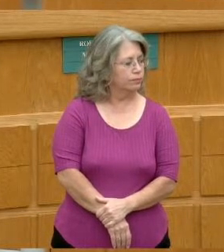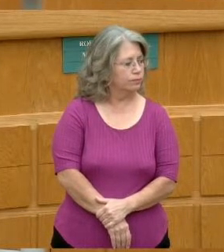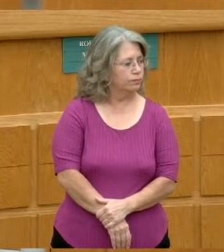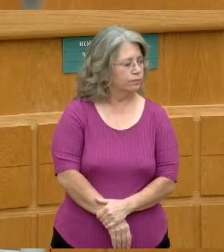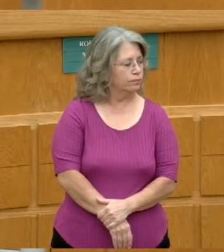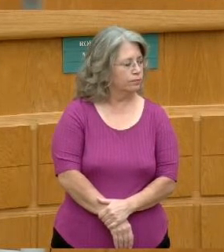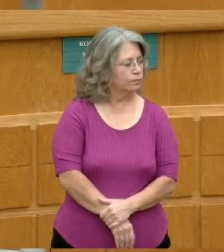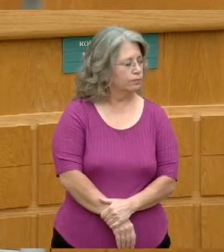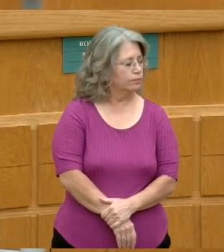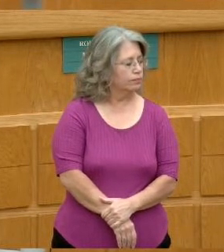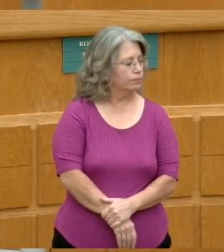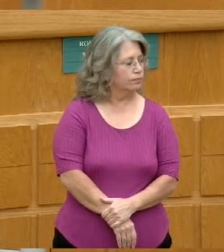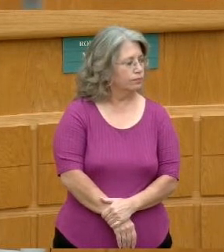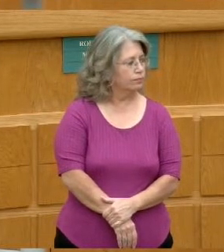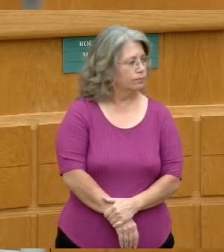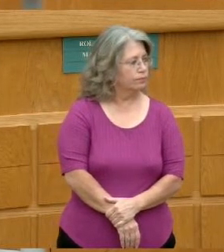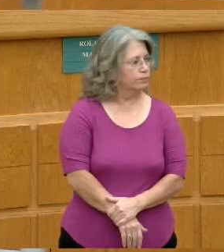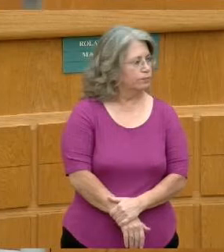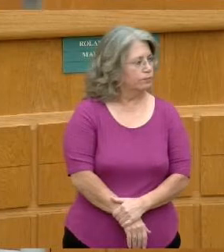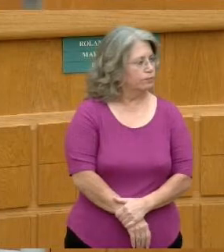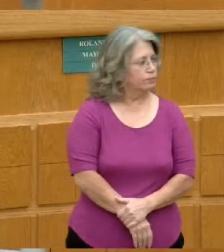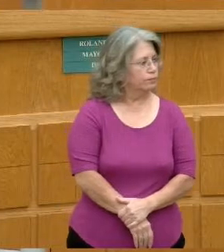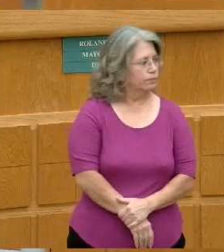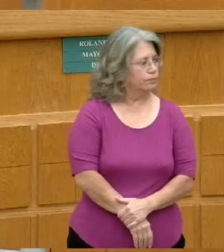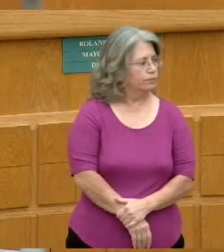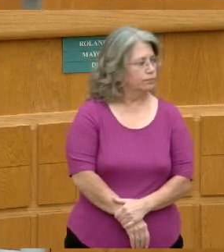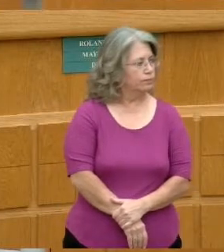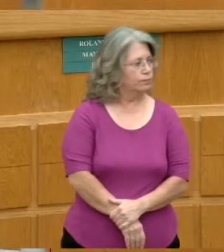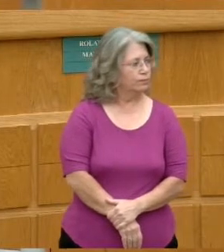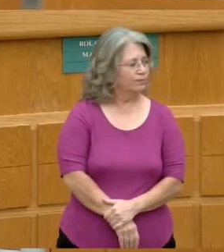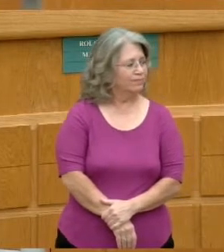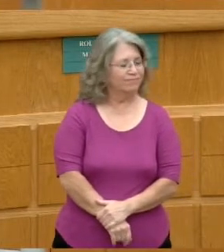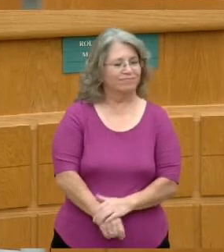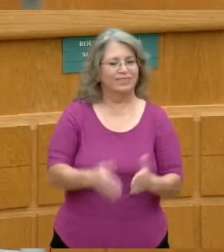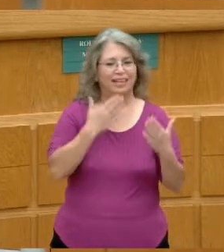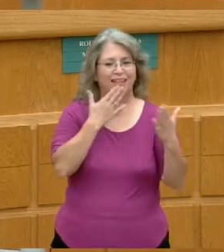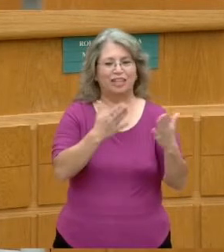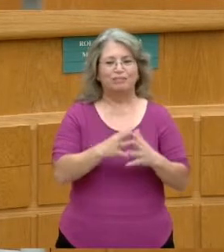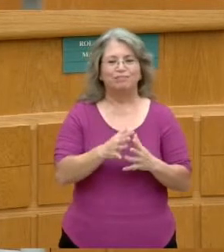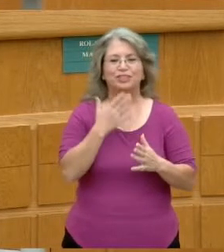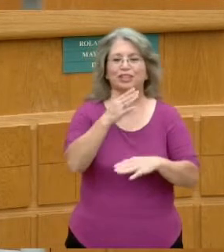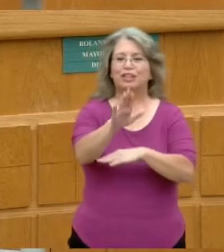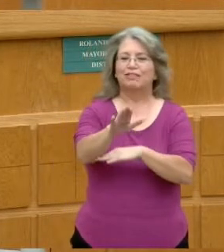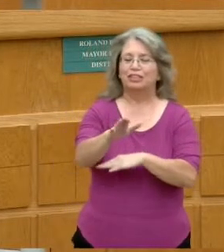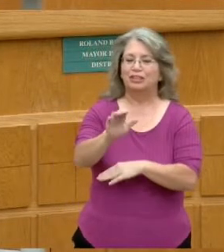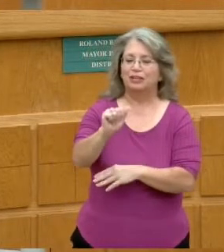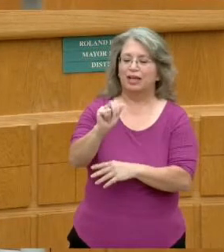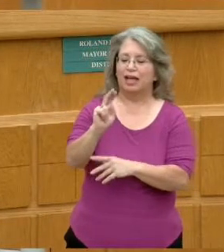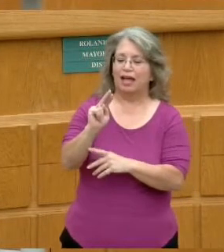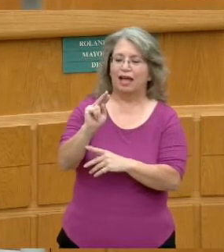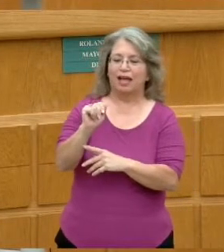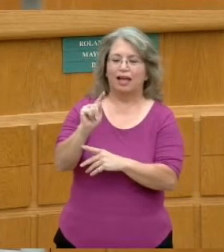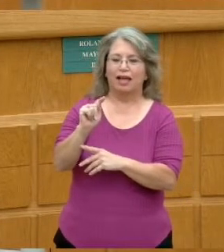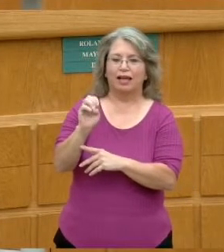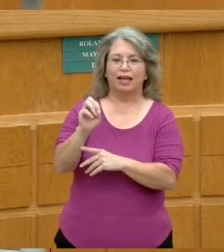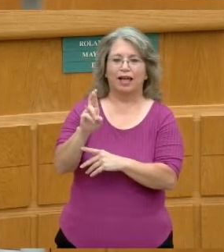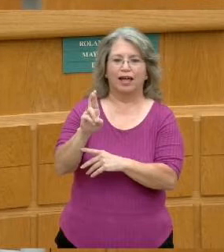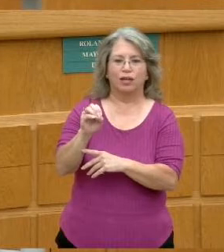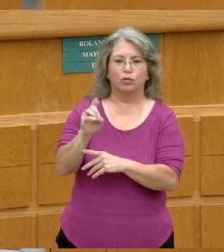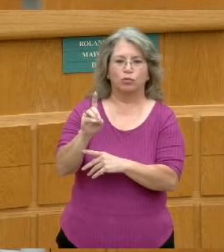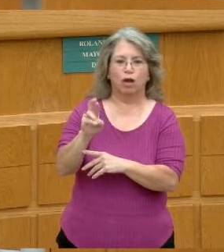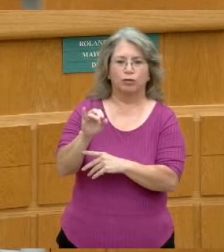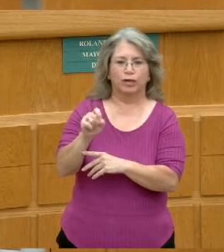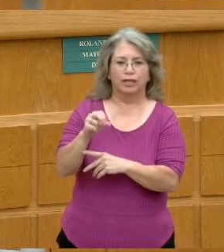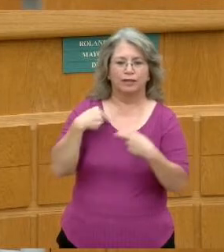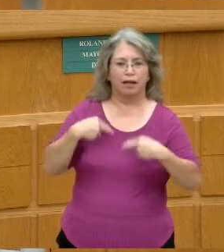la entrega de esos libros es el viernes 29 de mayo. Thank you. Good afternoon, Annette Rodriguez, Health Director. The